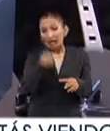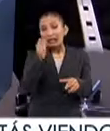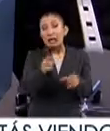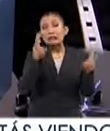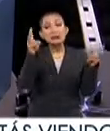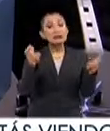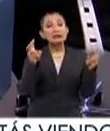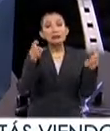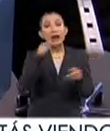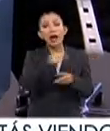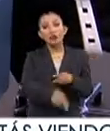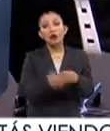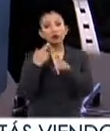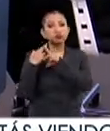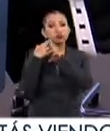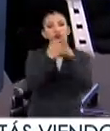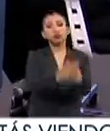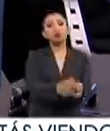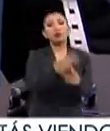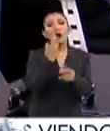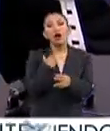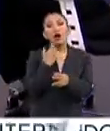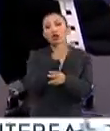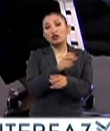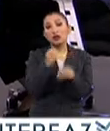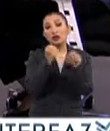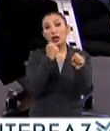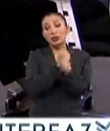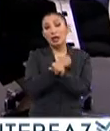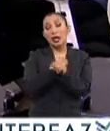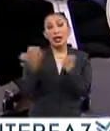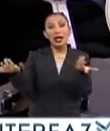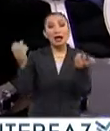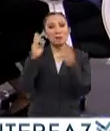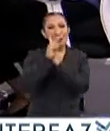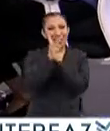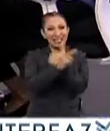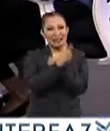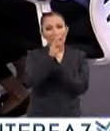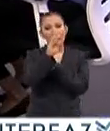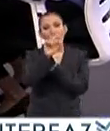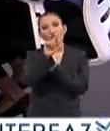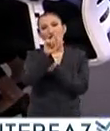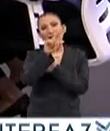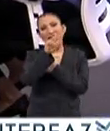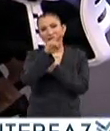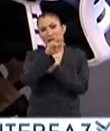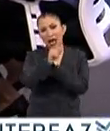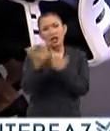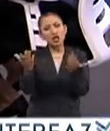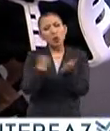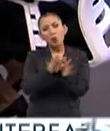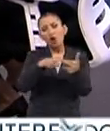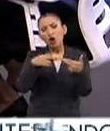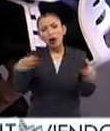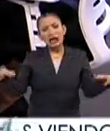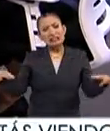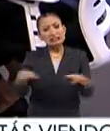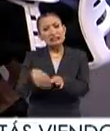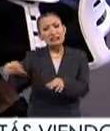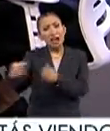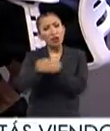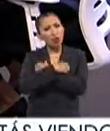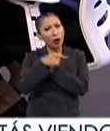se trata sobre la conmemoración del Bicentenario de la Independencia de Bolivia y cómo lo están relacionando con